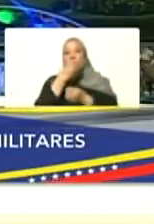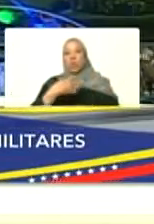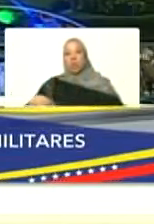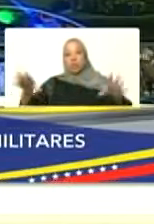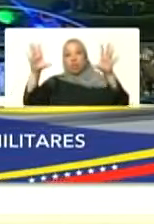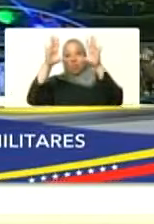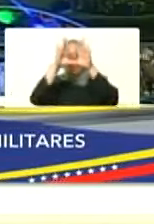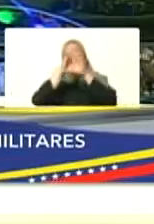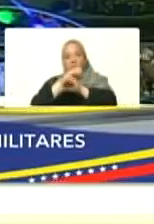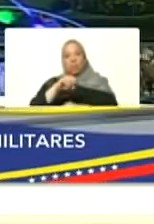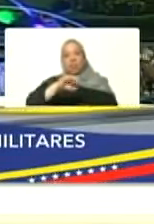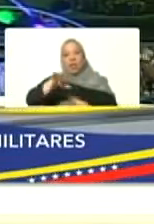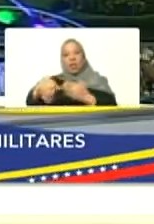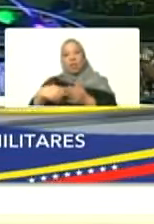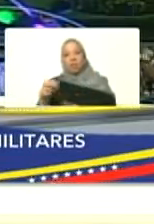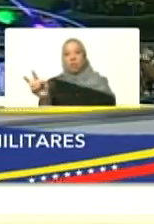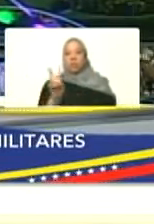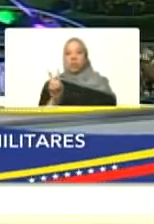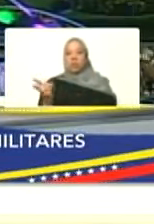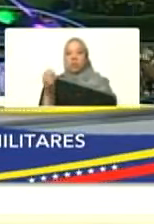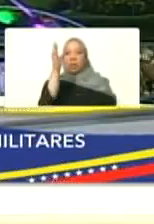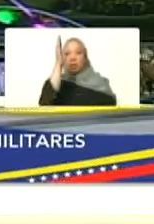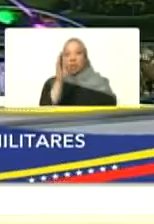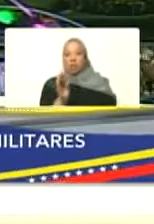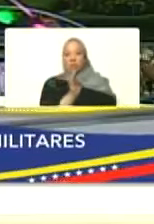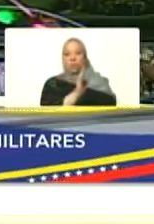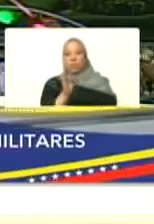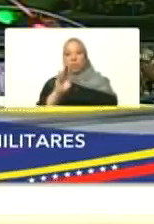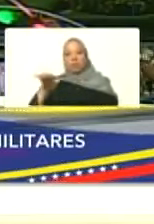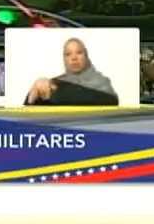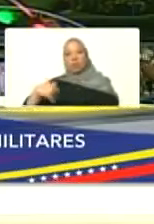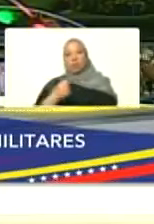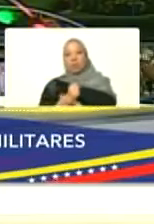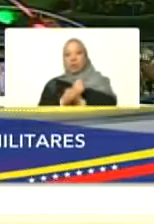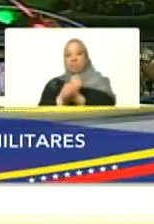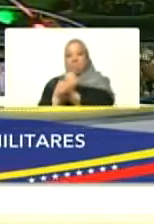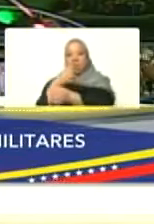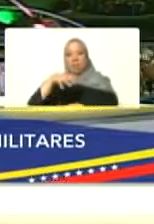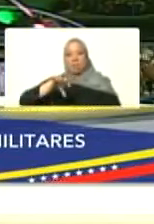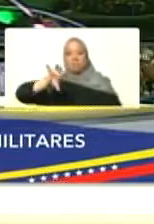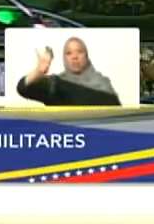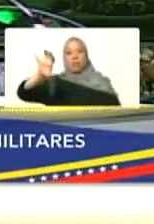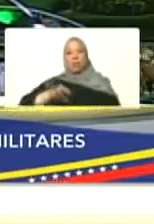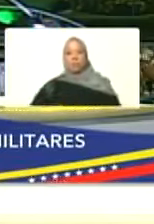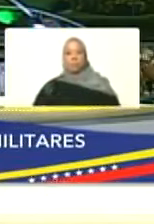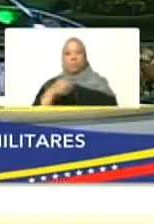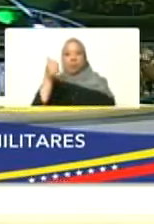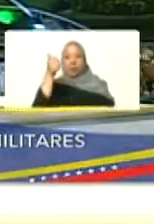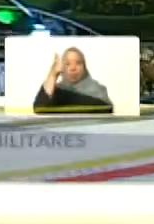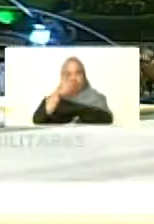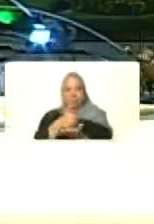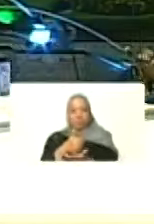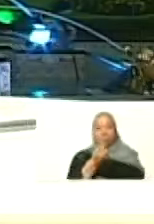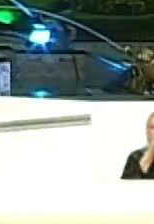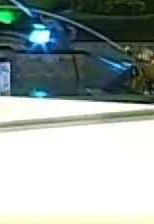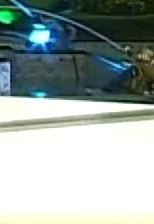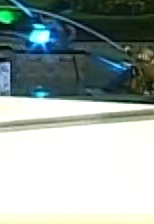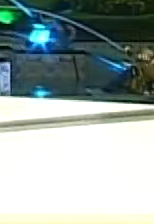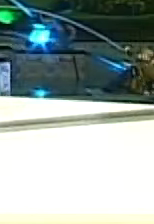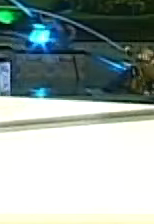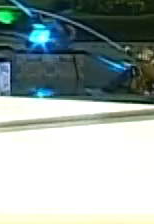a toda Venezuela. Que Dios bendiga a nuestra amada patria. Amén. Buenas noches,